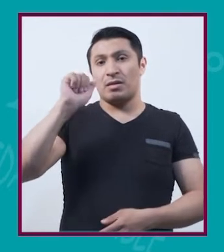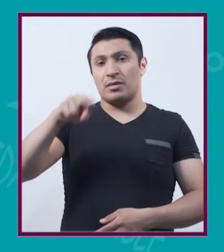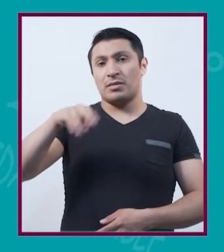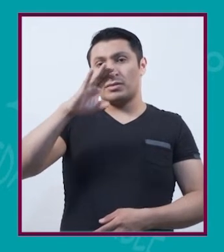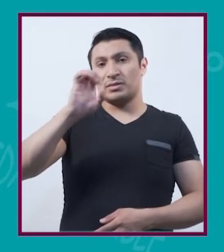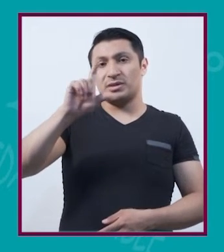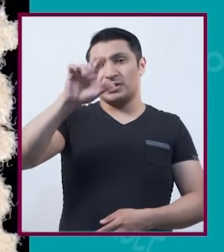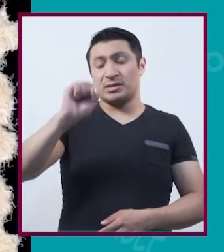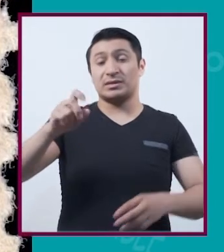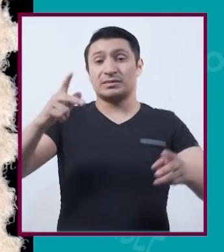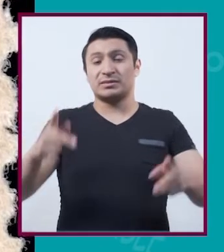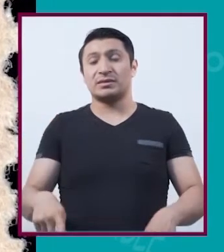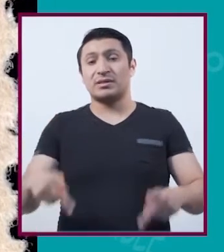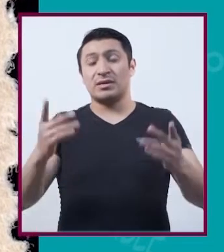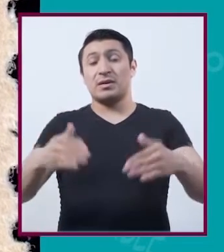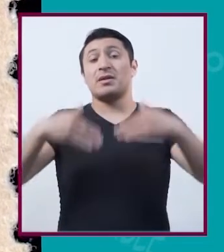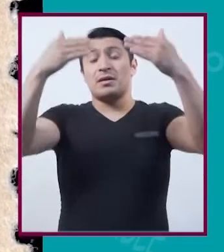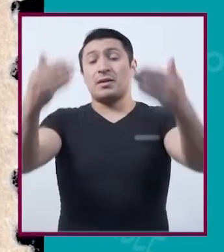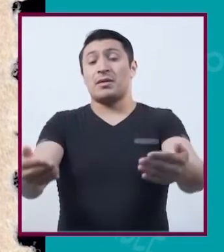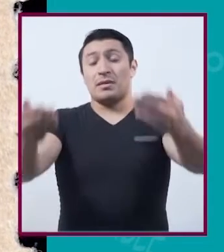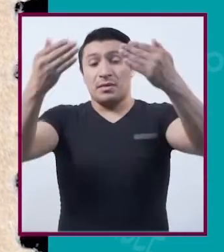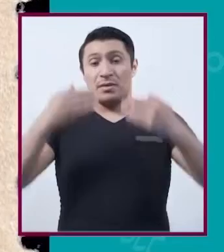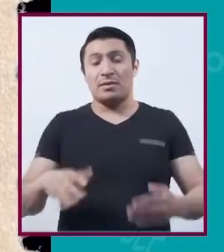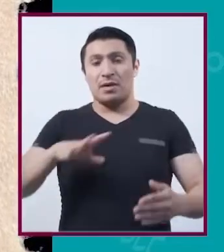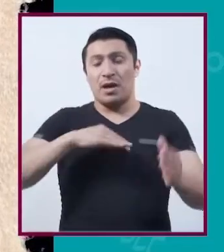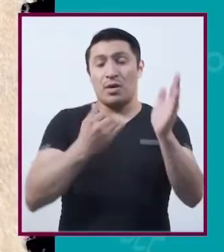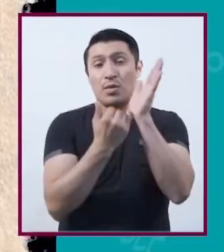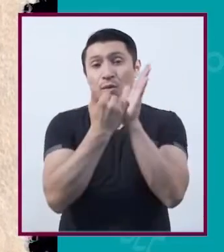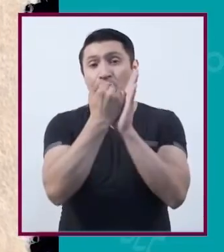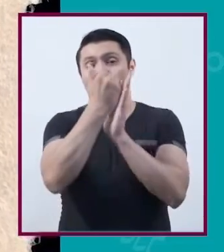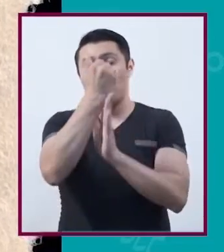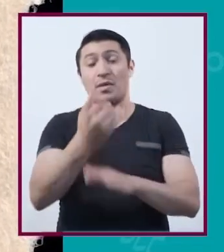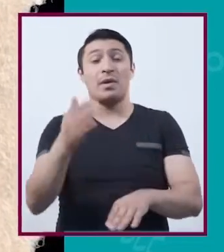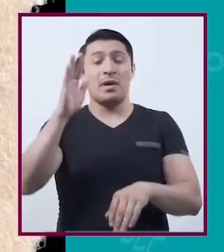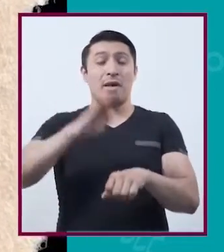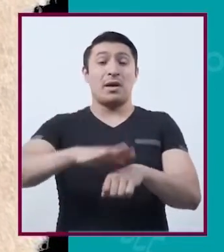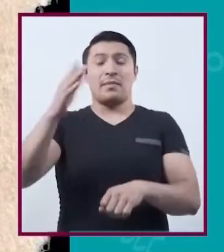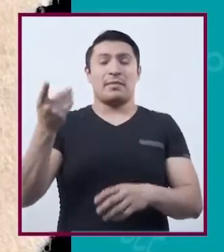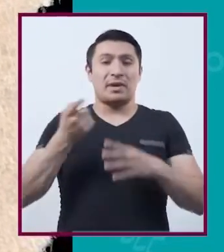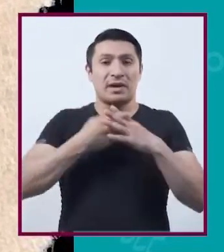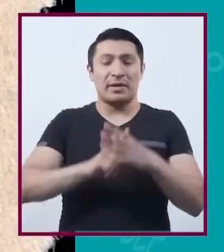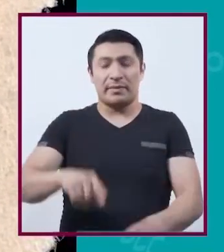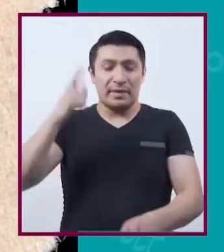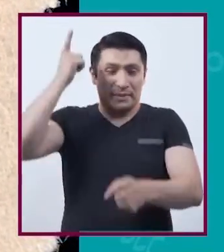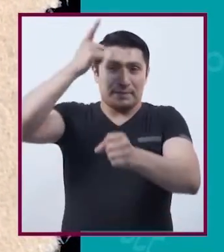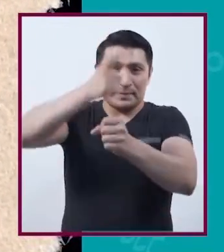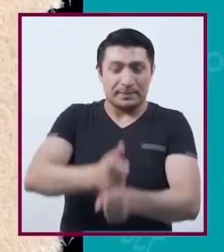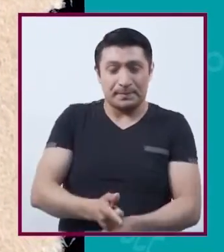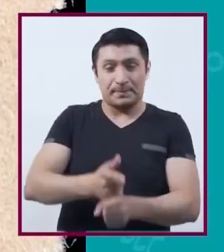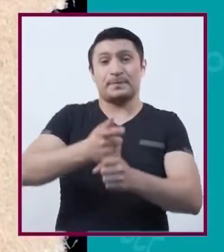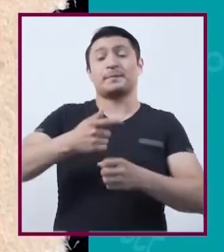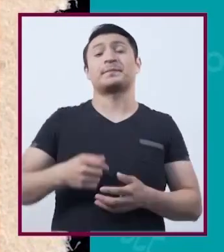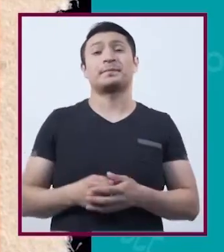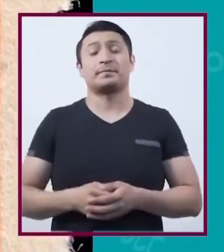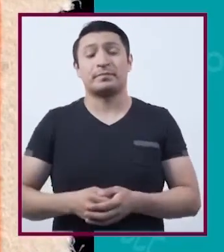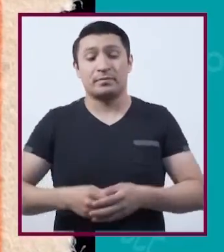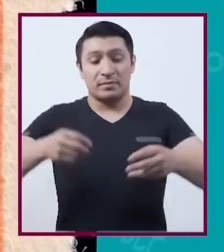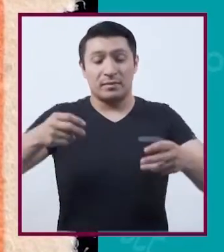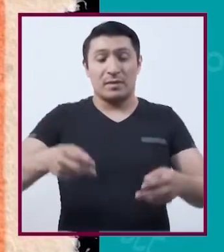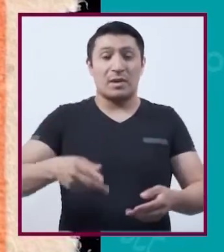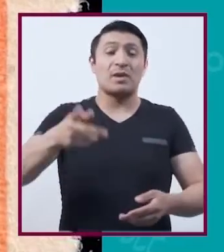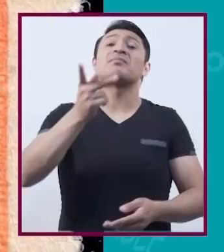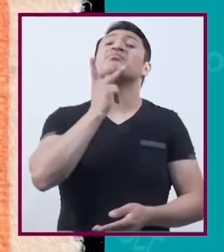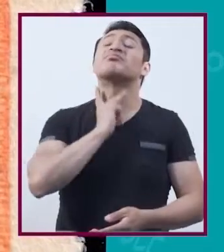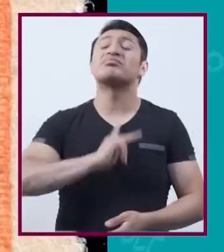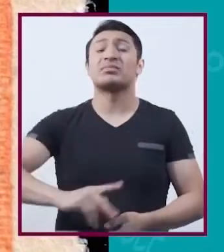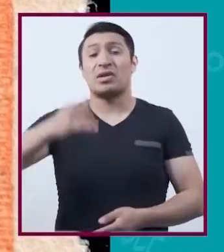aranceles a la importación y exportación, las cuales iban a la alza, sobre todo a partir del descubrimiento de los